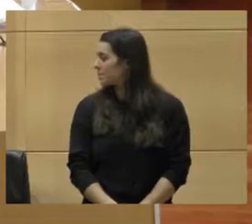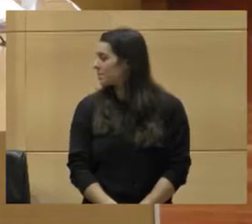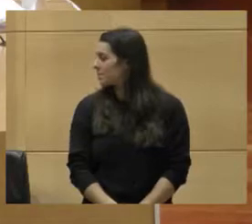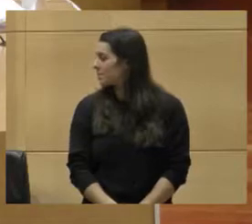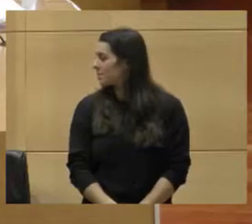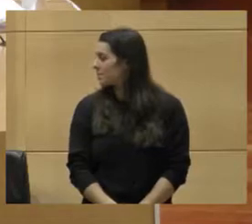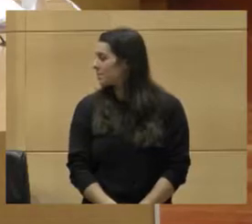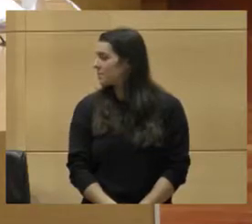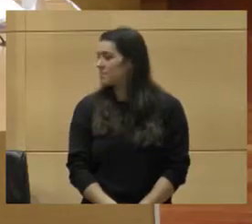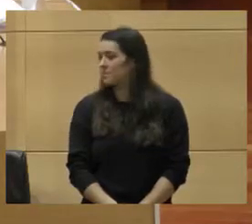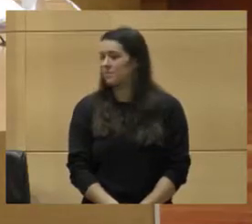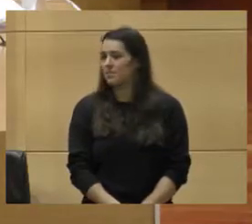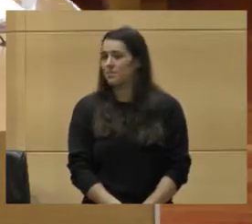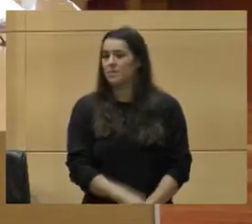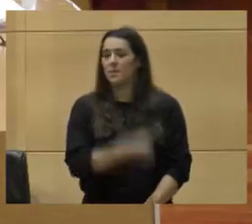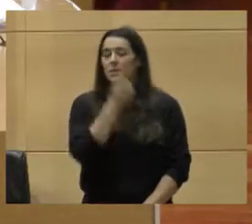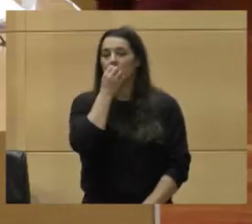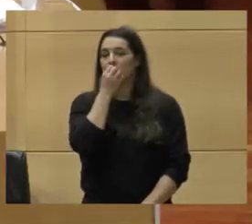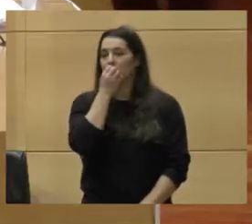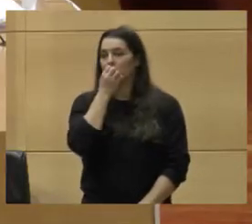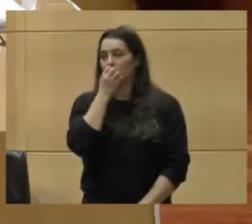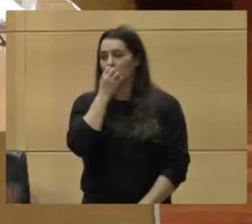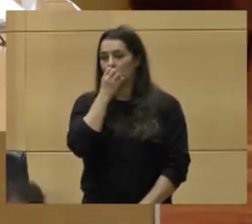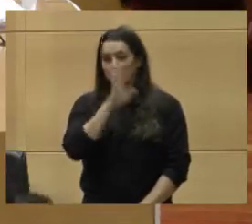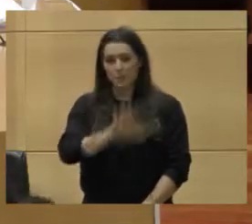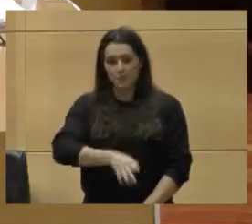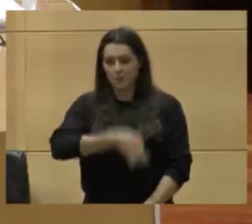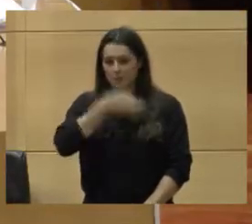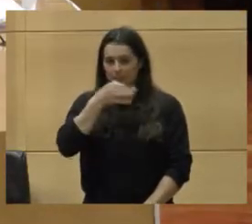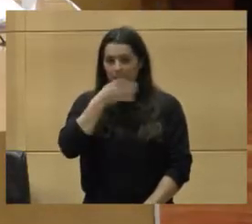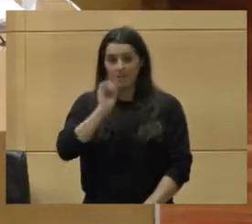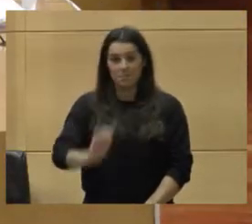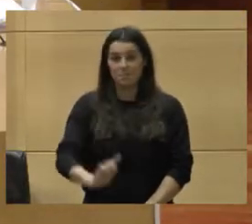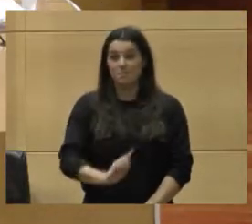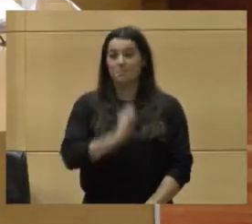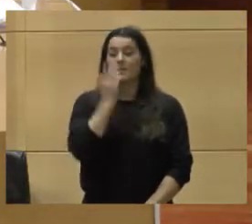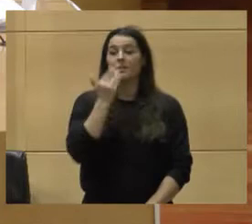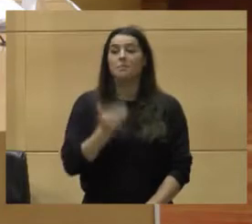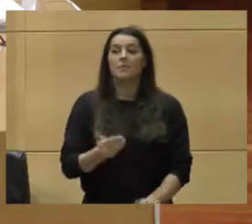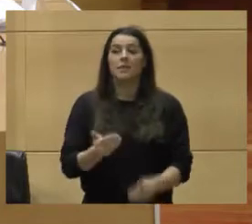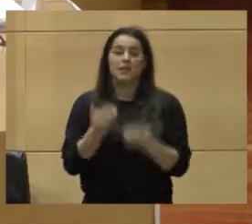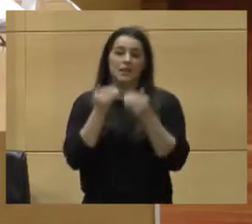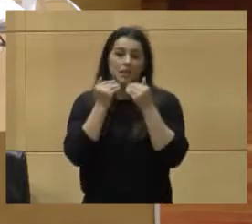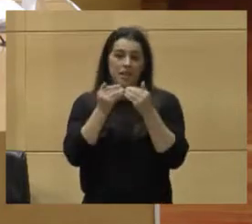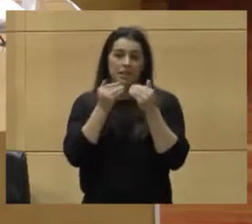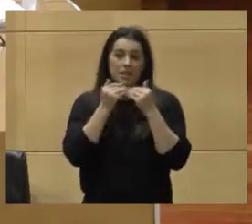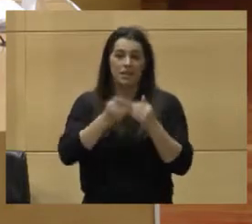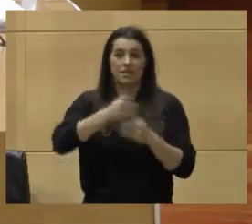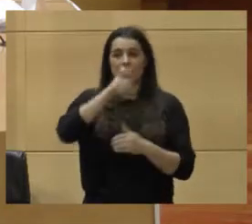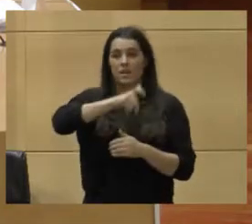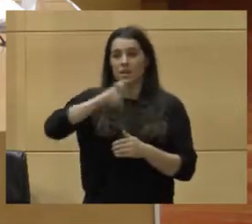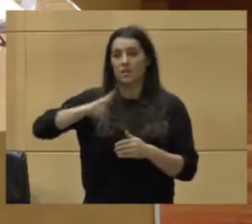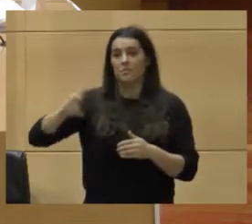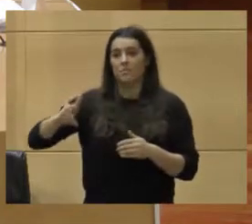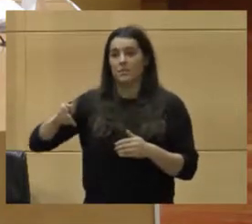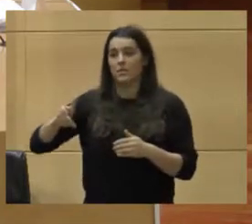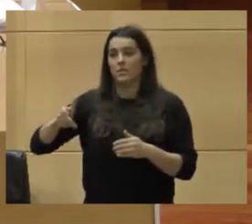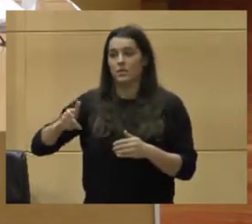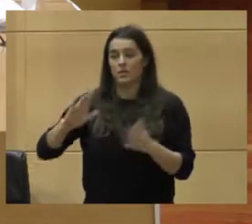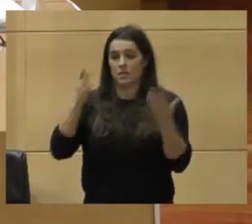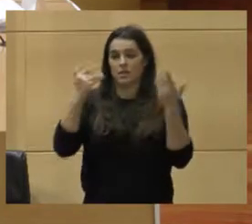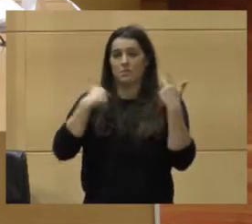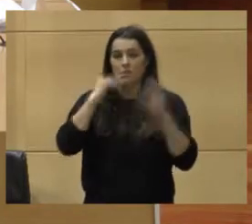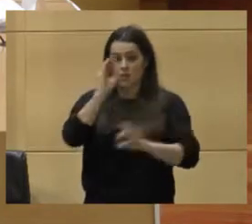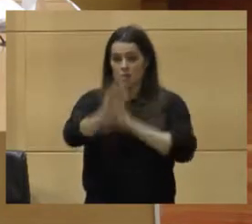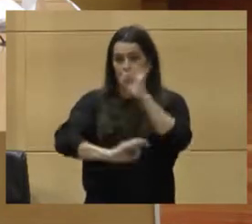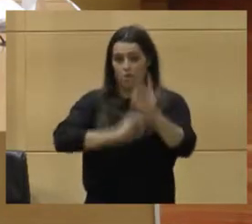y bueno bueno buenas tardes lo primero agradecer a toda la gente que hace posible que esta actividad se pueda realizar tanto a